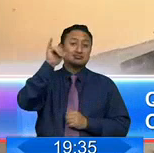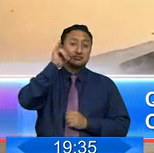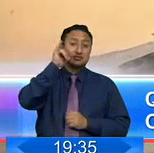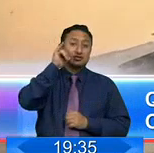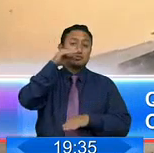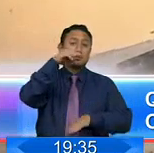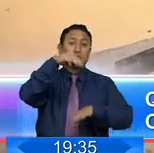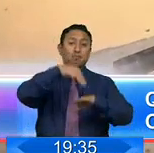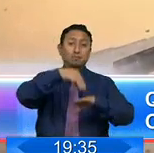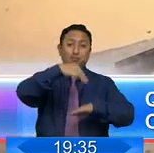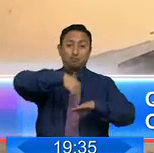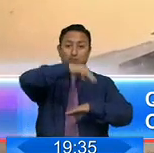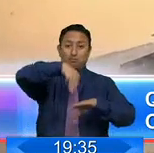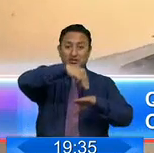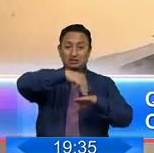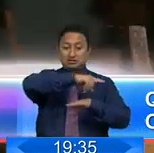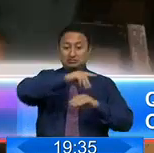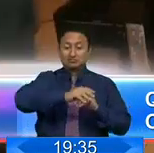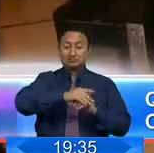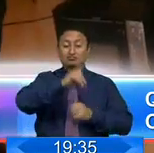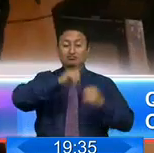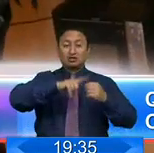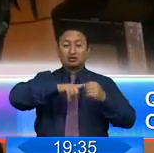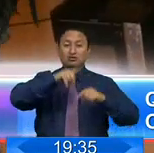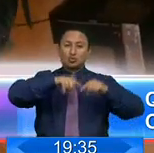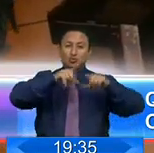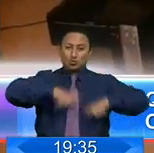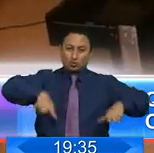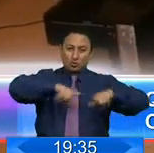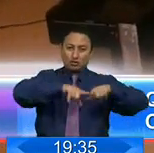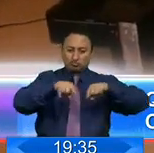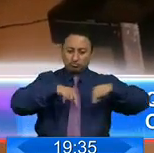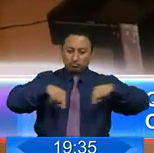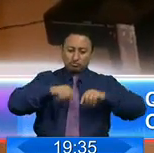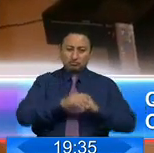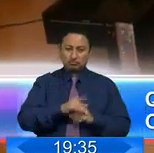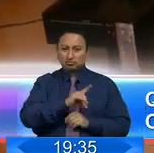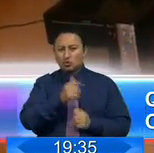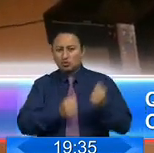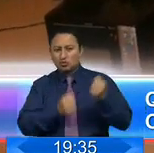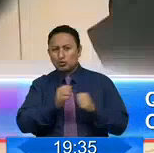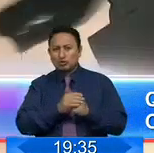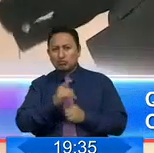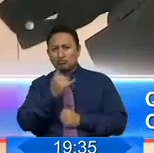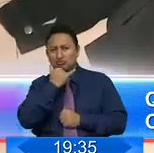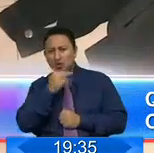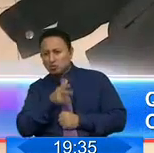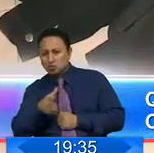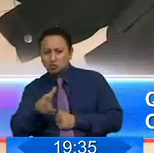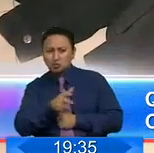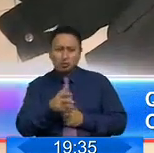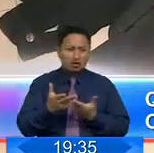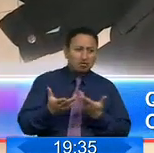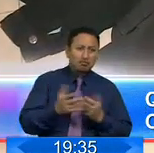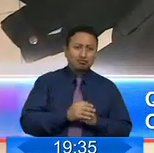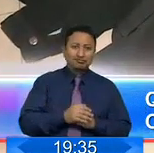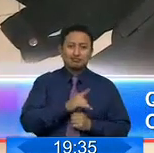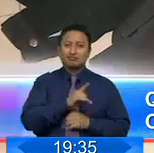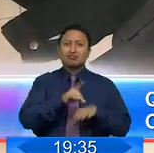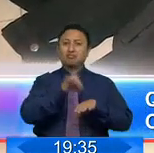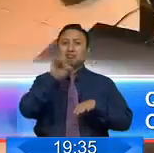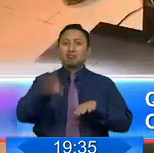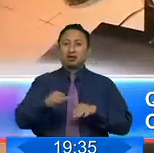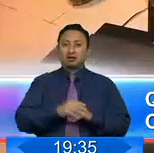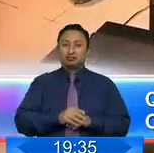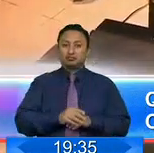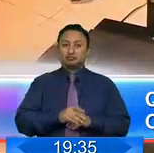y algunos puntos del distrito metropolitano de Quito, buscando vehículos mal parqueados, es decir, que estén abandonados en